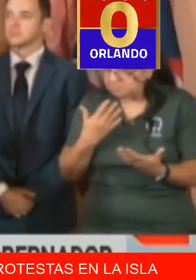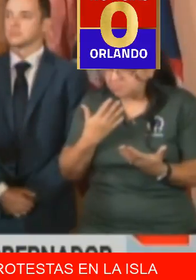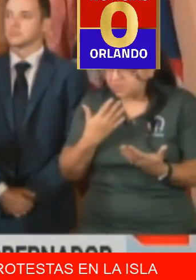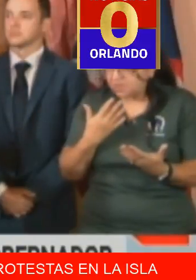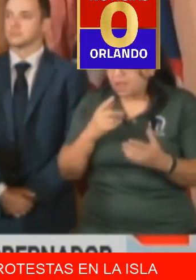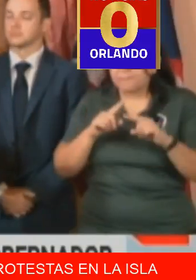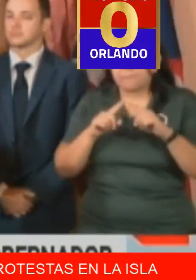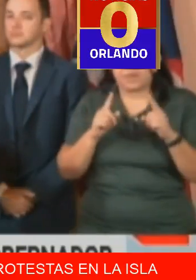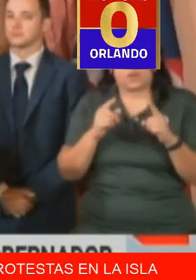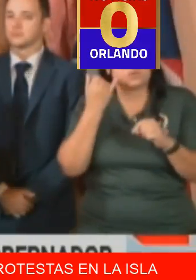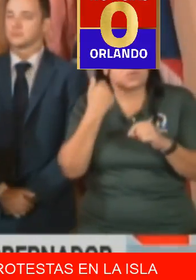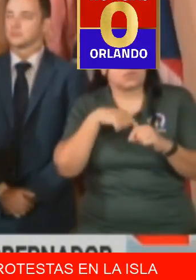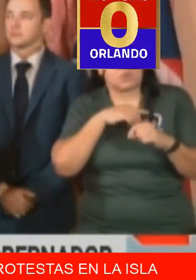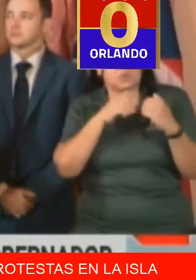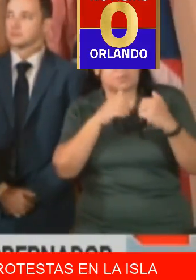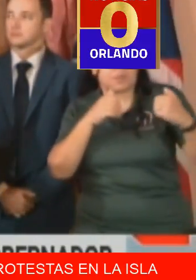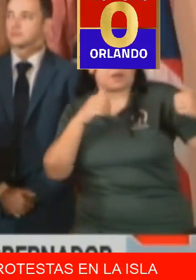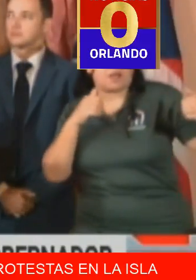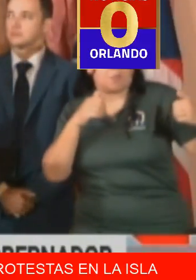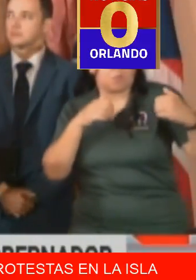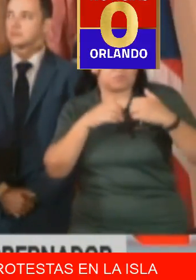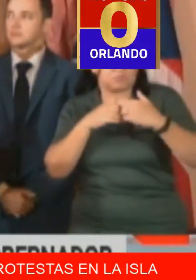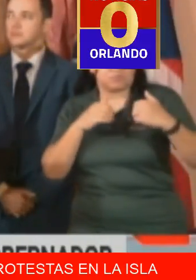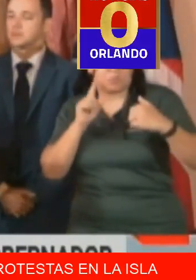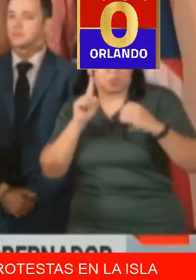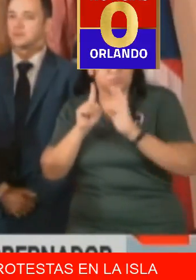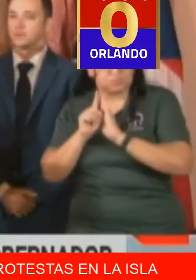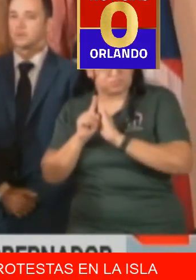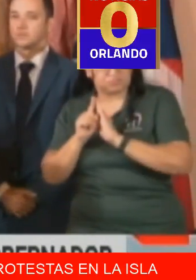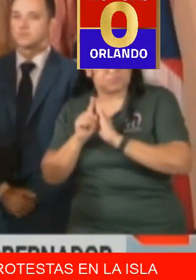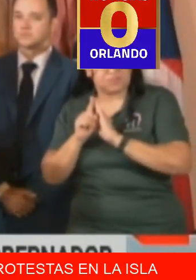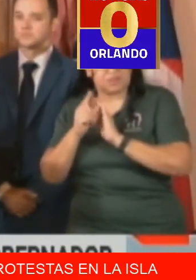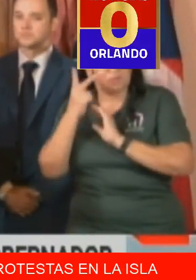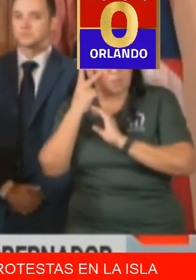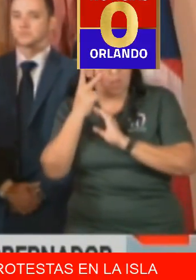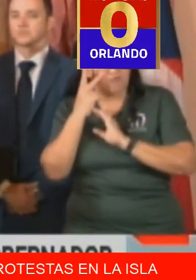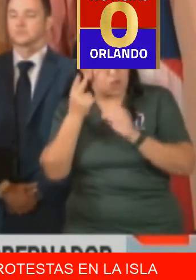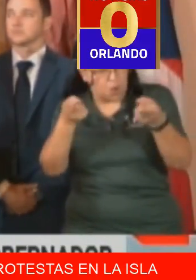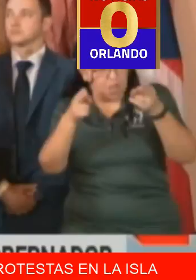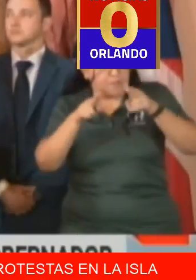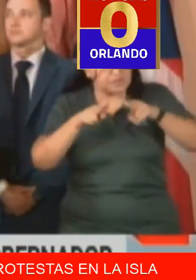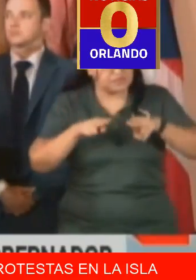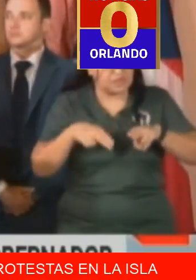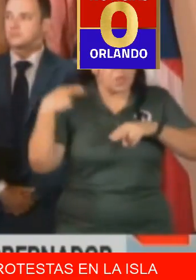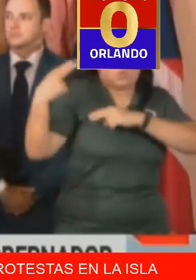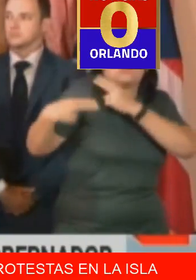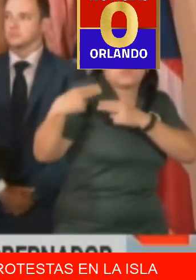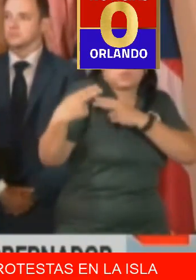nos separamos por un segundo y empezamos a ver lo que ha pasado históricamente en Puerto Rico